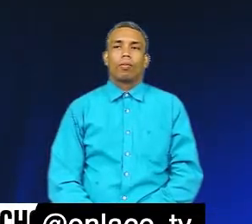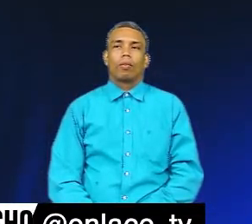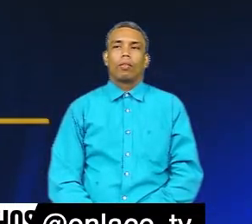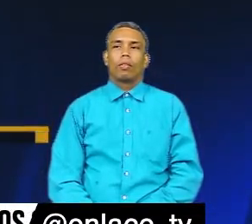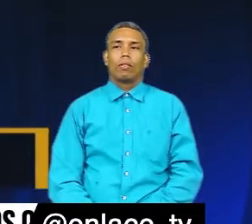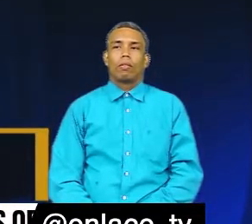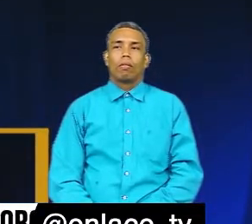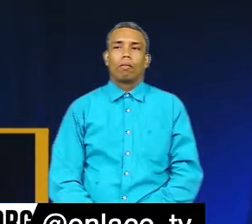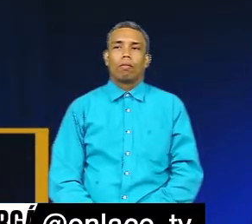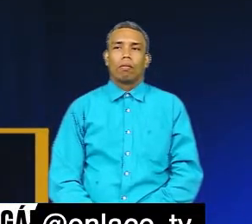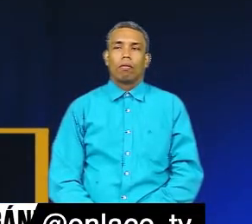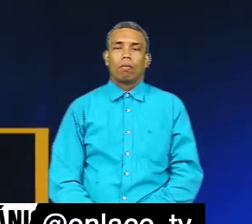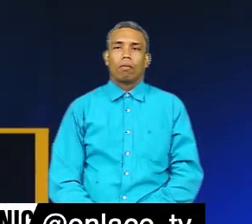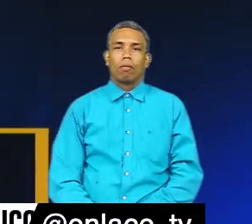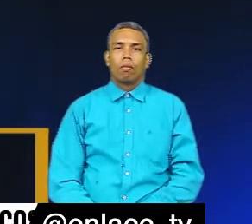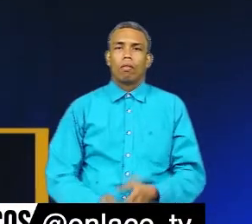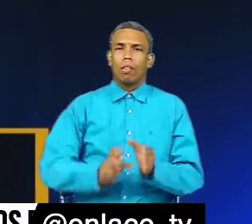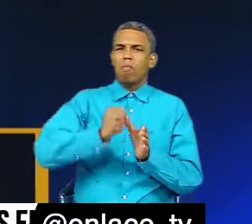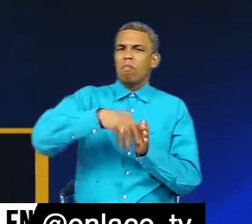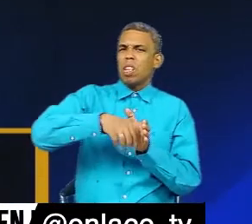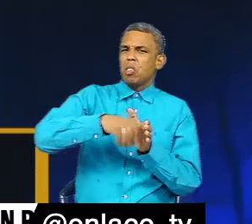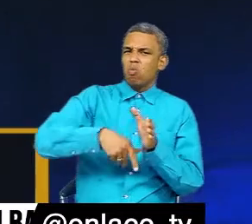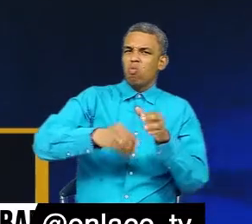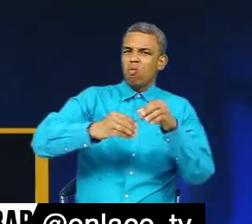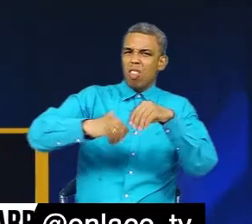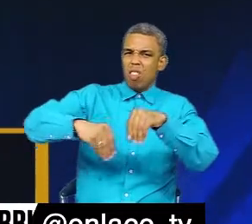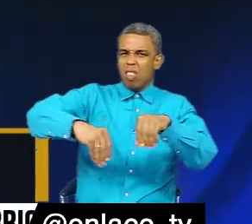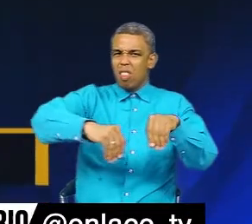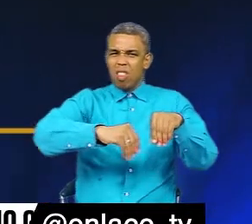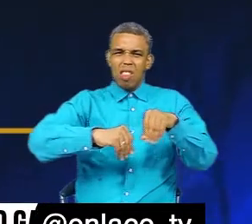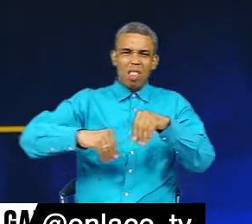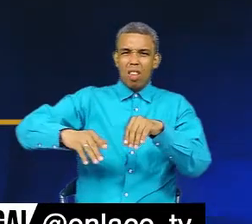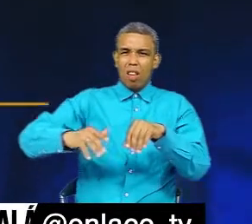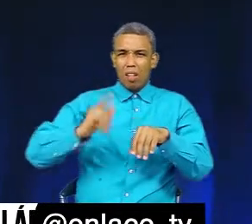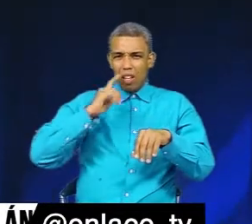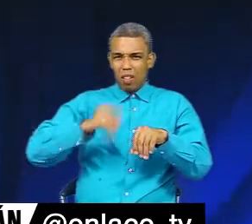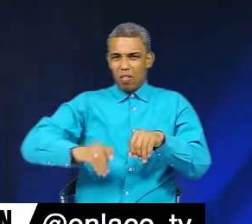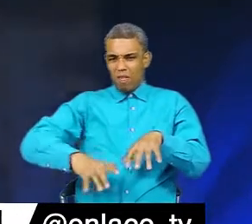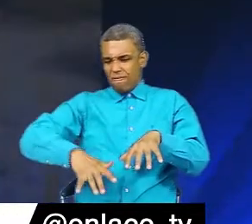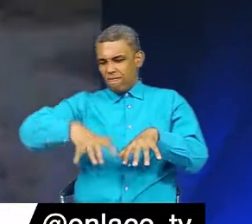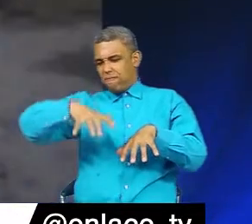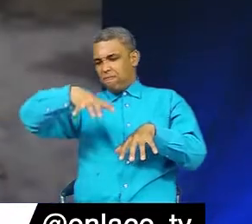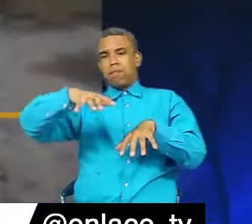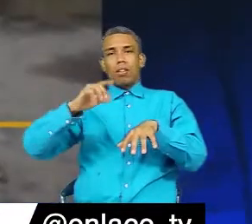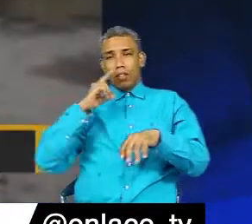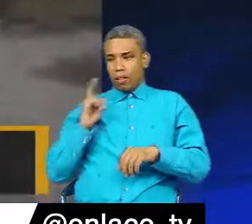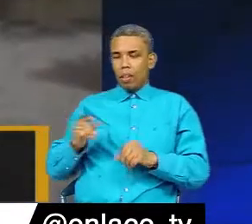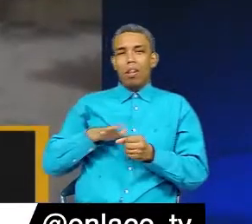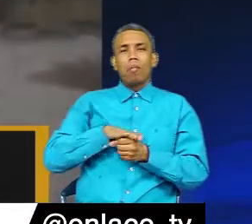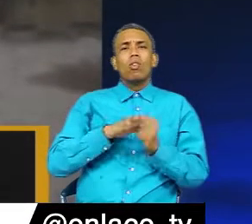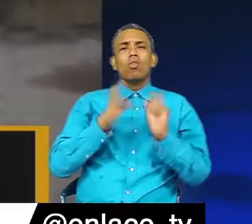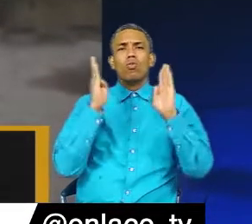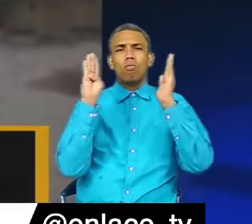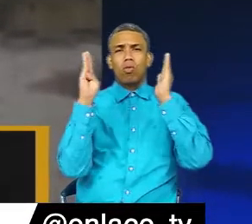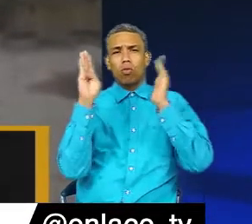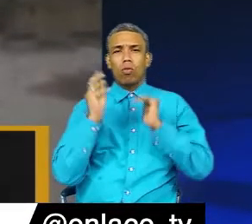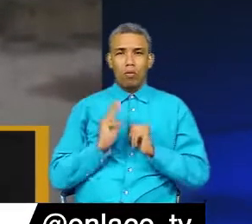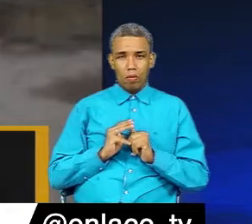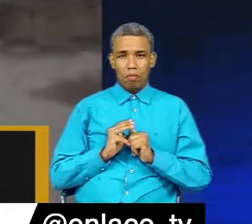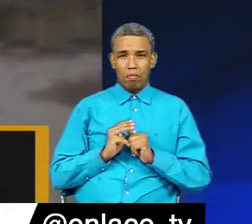Comenzamos con estas basuras mezcladas con tierra que se encuentran a un costado de la vía en la transversal 51 del barrio El Boston al nororiente de la